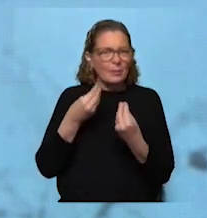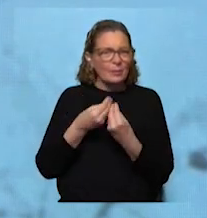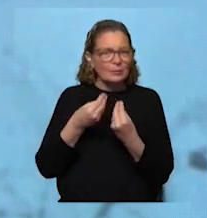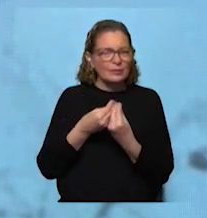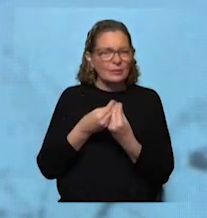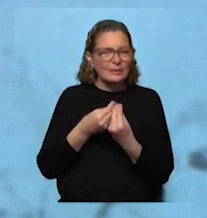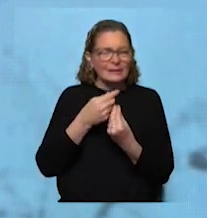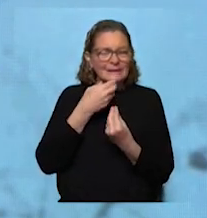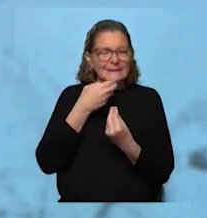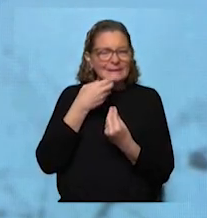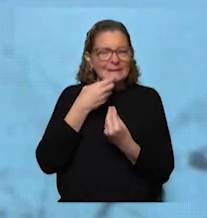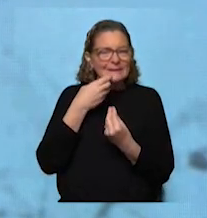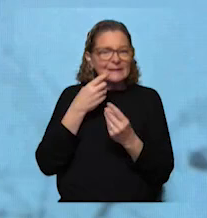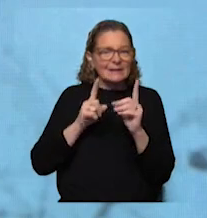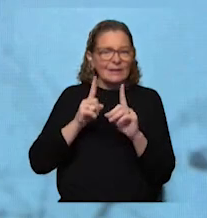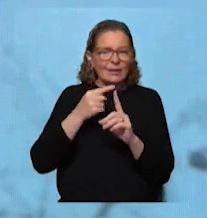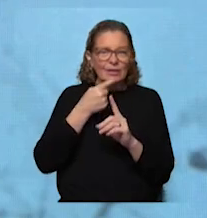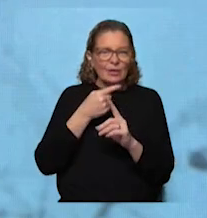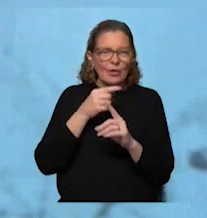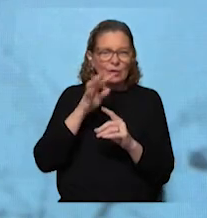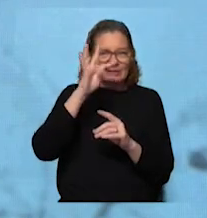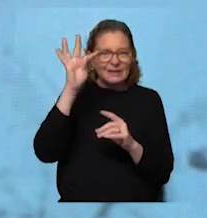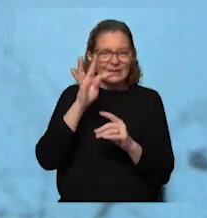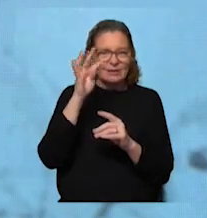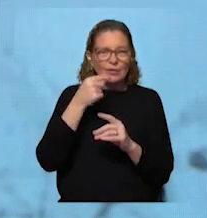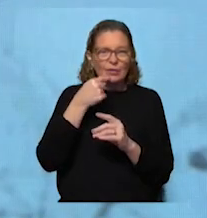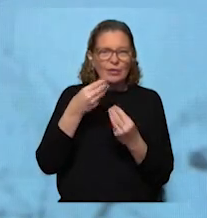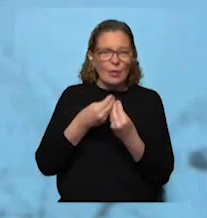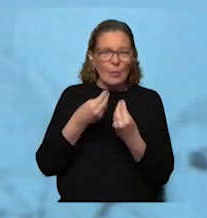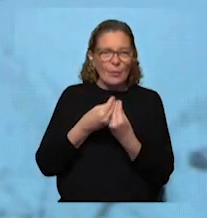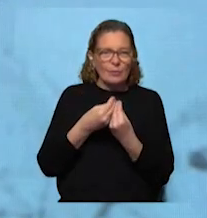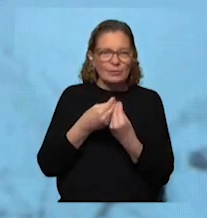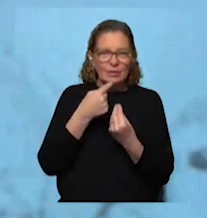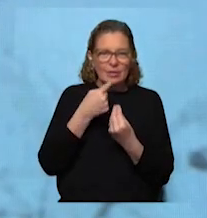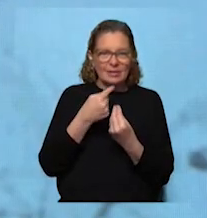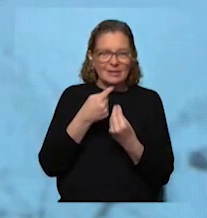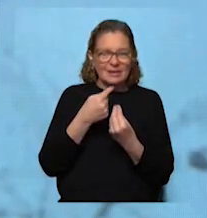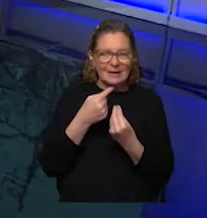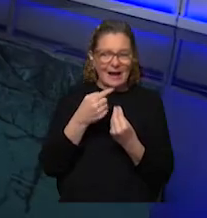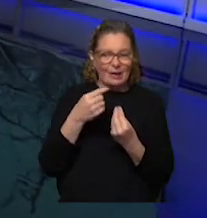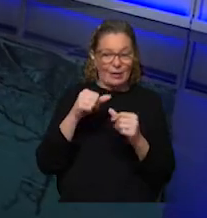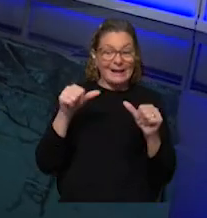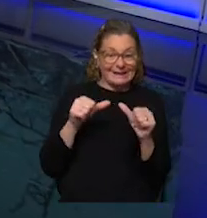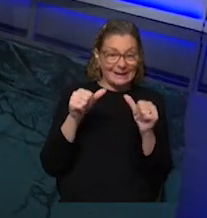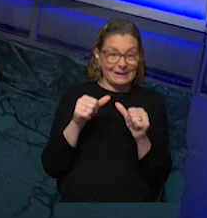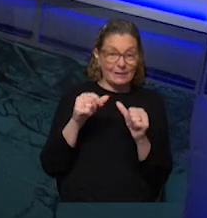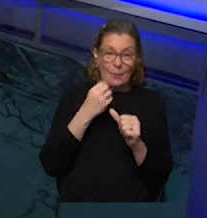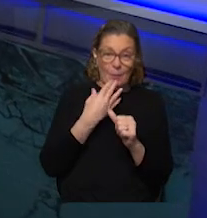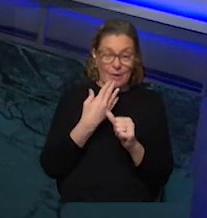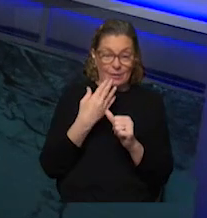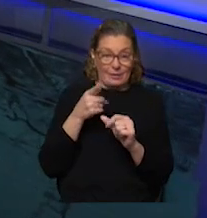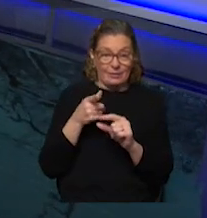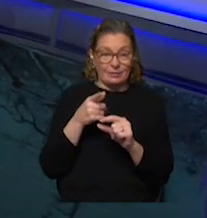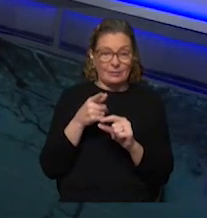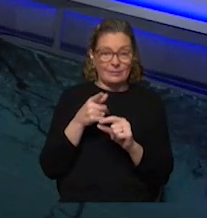es algo que cuando yo doy talleres de Crónica lo digo mucho entonces pasar de decir a la acción está buenísimo verte en ese desafío